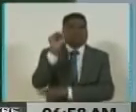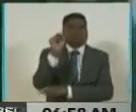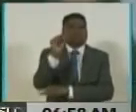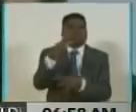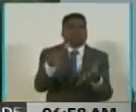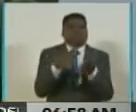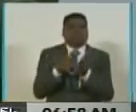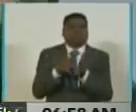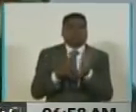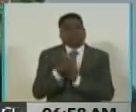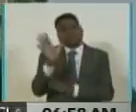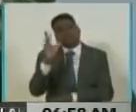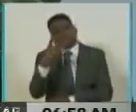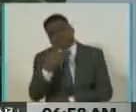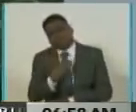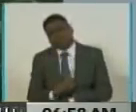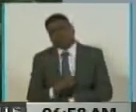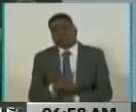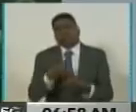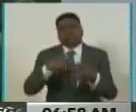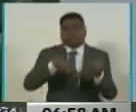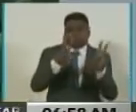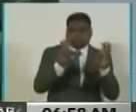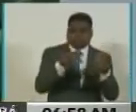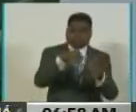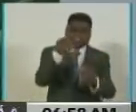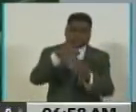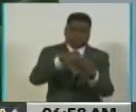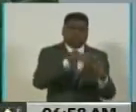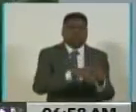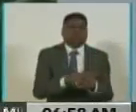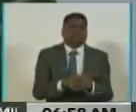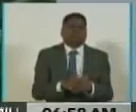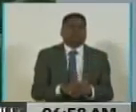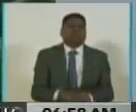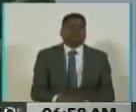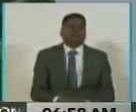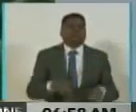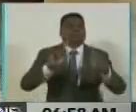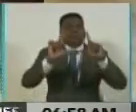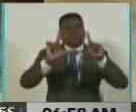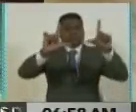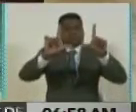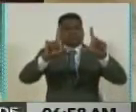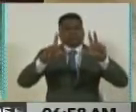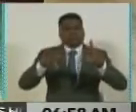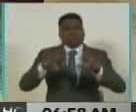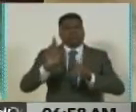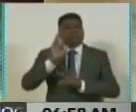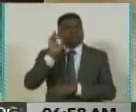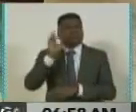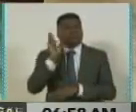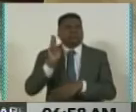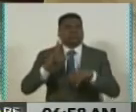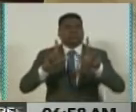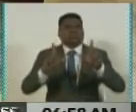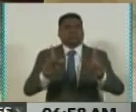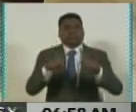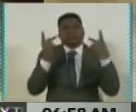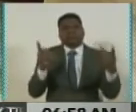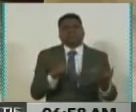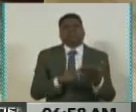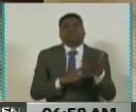y el otro se va muy triste, pero vienen unas nuevas elecciones. Otras válvulas del CAPE fueron los medios de comunicación social, quien yo fustigo por lo polarizados que